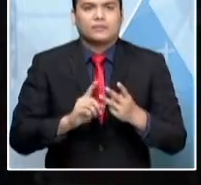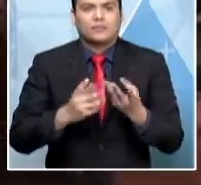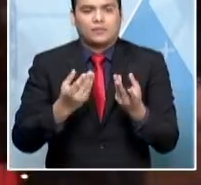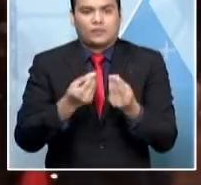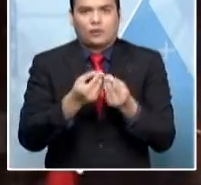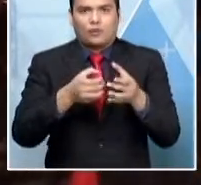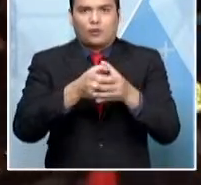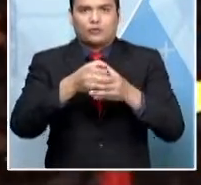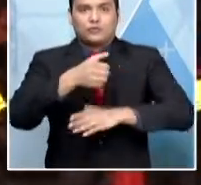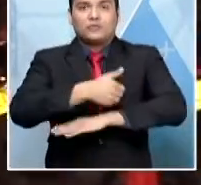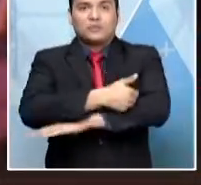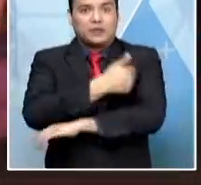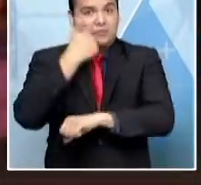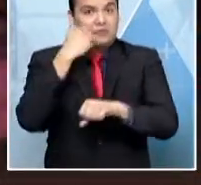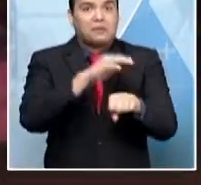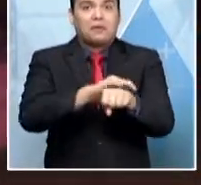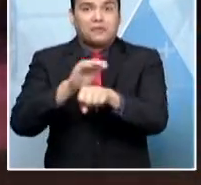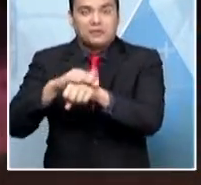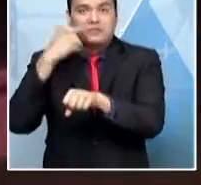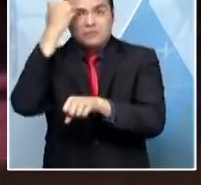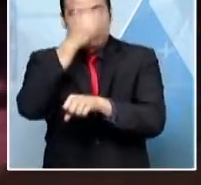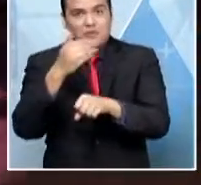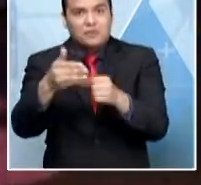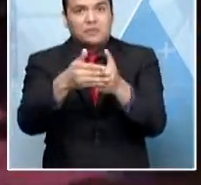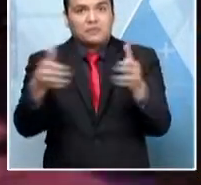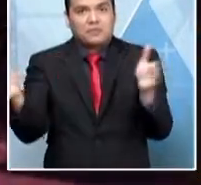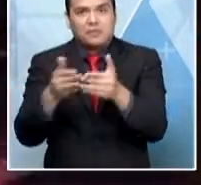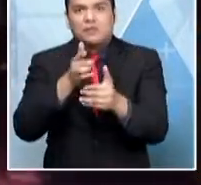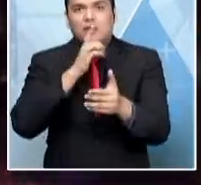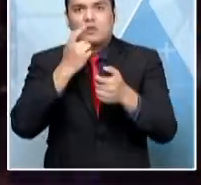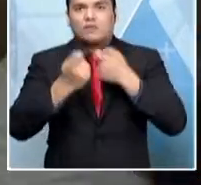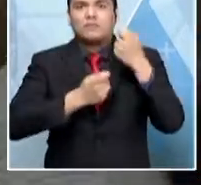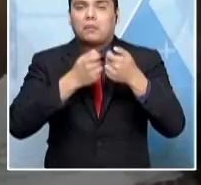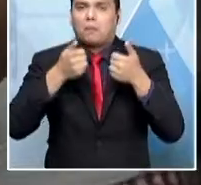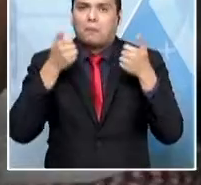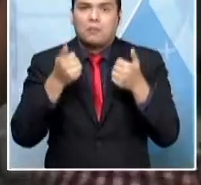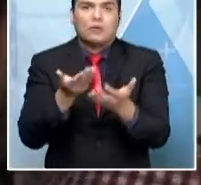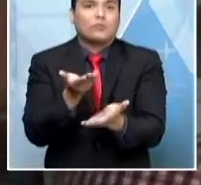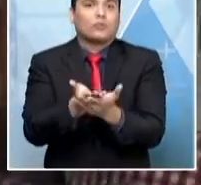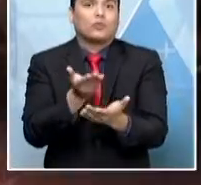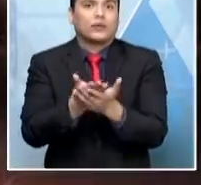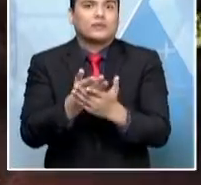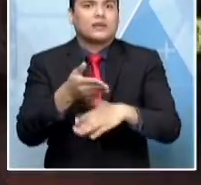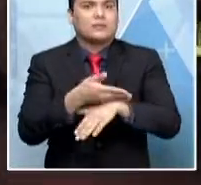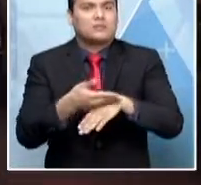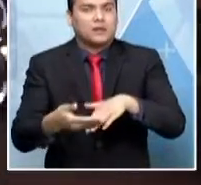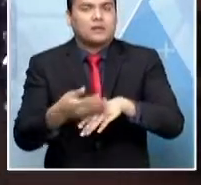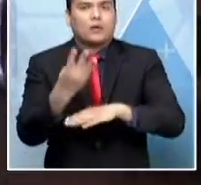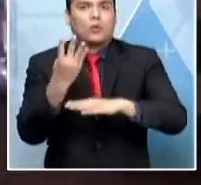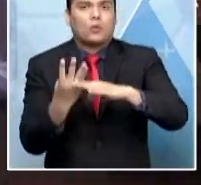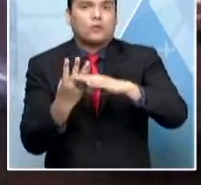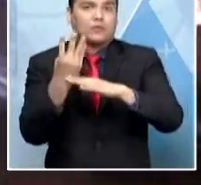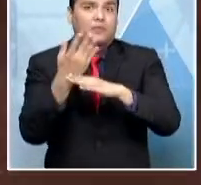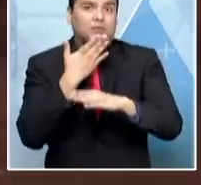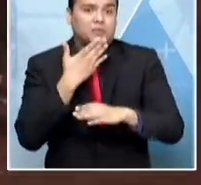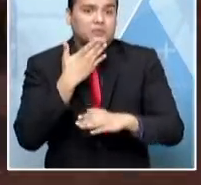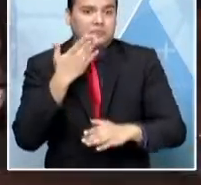Asobares advierte que fue un éxito el piloto con licor del fin de semana y propone extender la rumba hasta las 4 de la